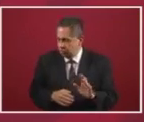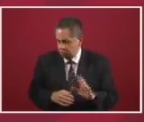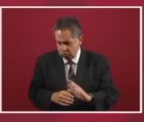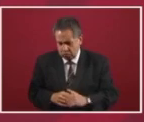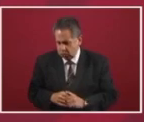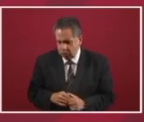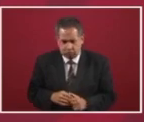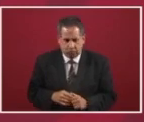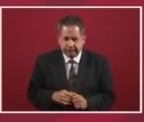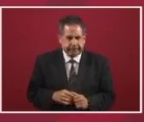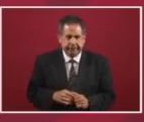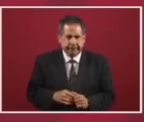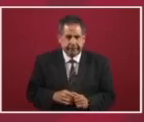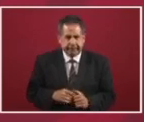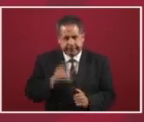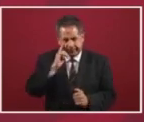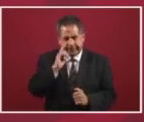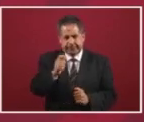historia